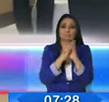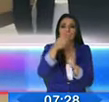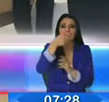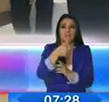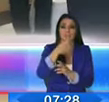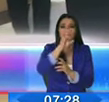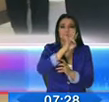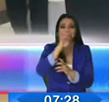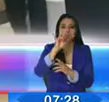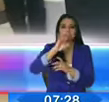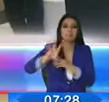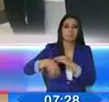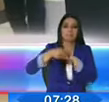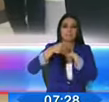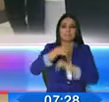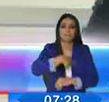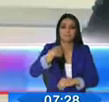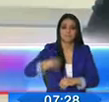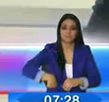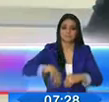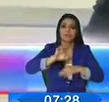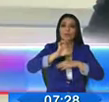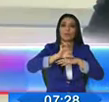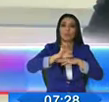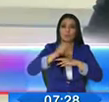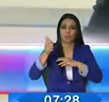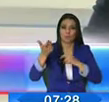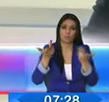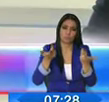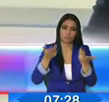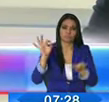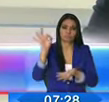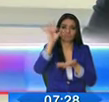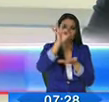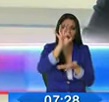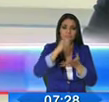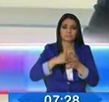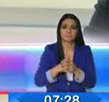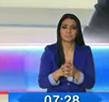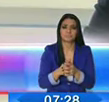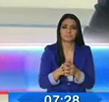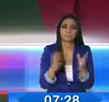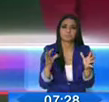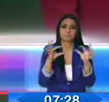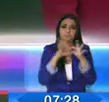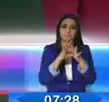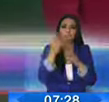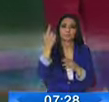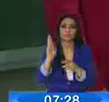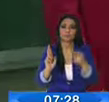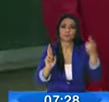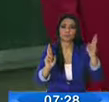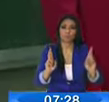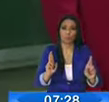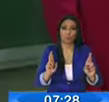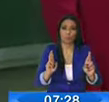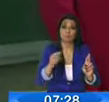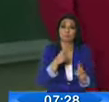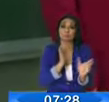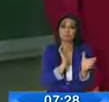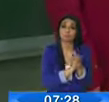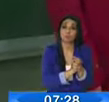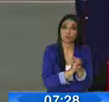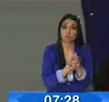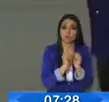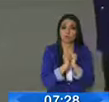que 'ecuador preside este año trataremos aspectos fundamentalmente de la relación su sur moreno viajó acompañado de su esposa rocío